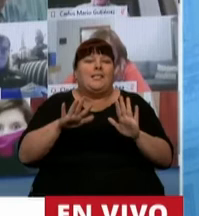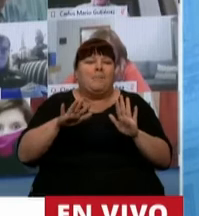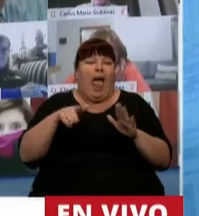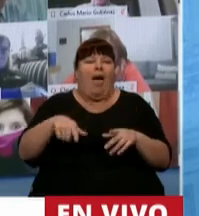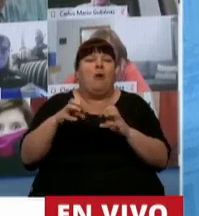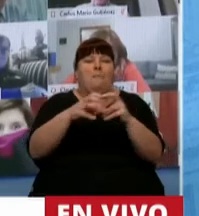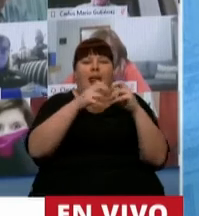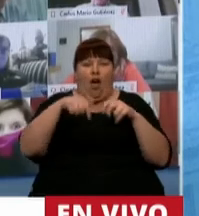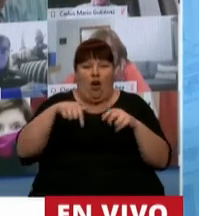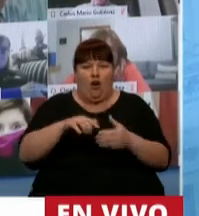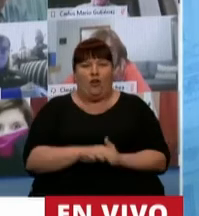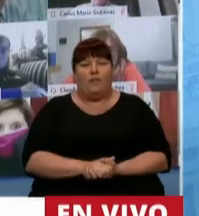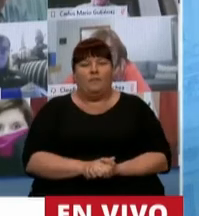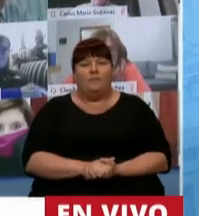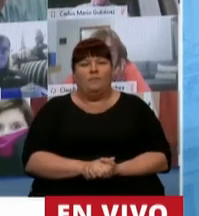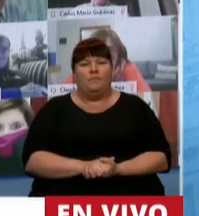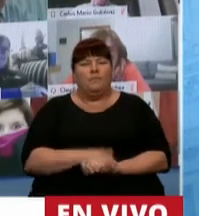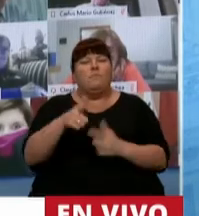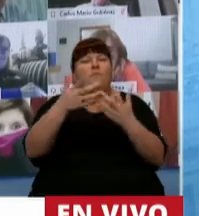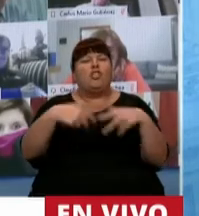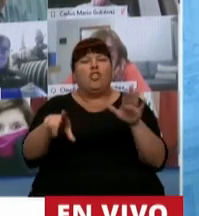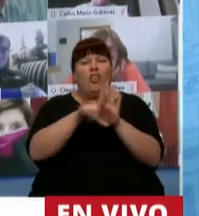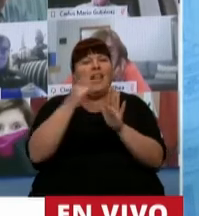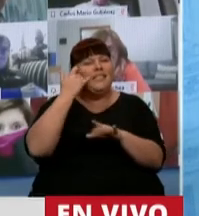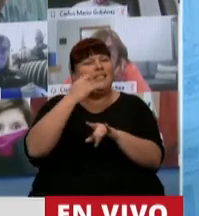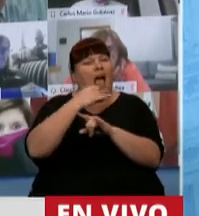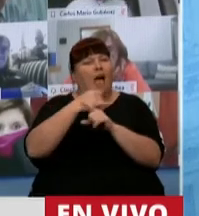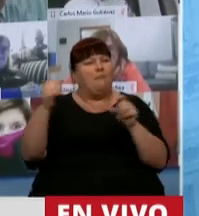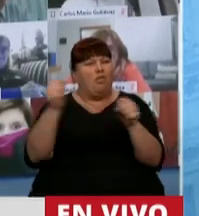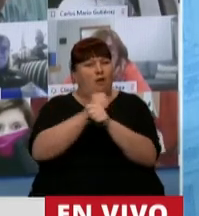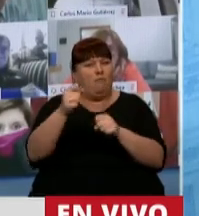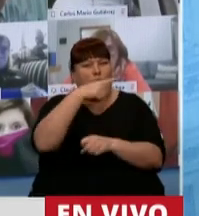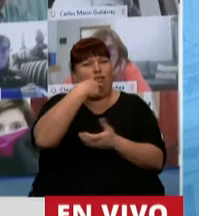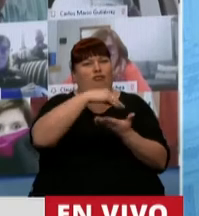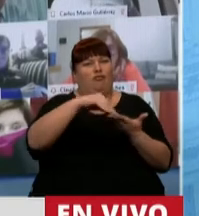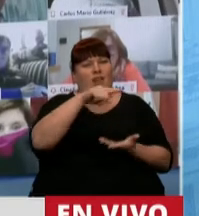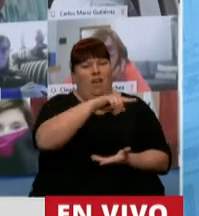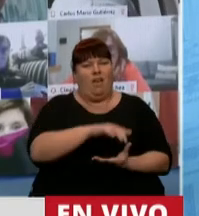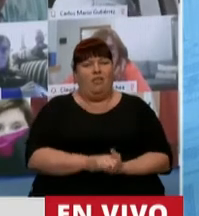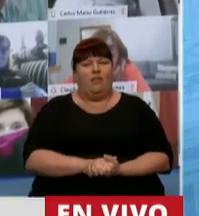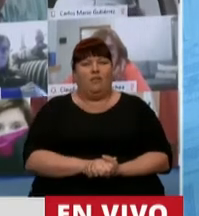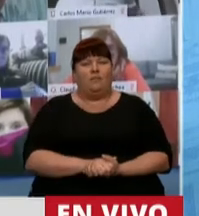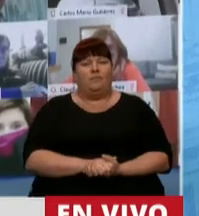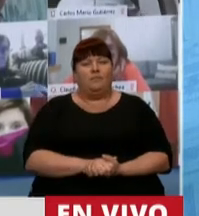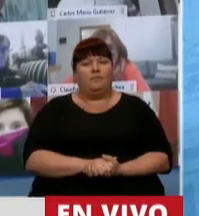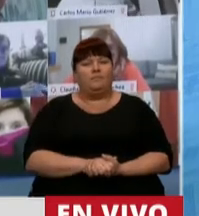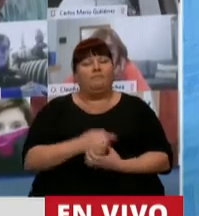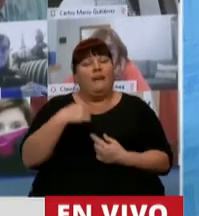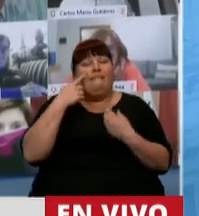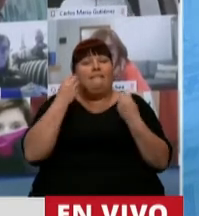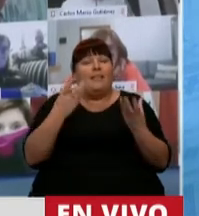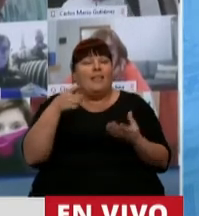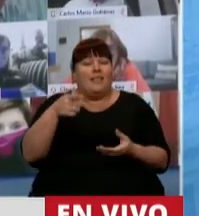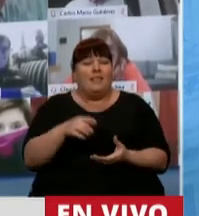para tratar hoy este proyecto de ley que cuenta ya con media sanción del Senado. Y digo con gran